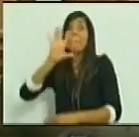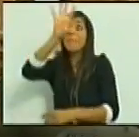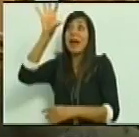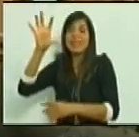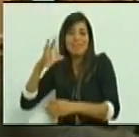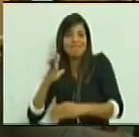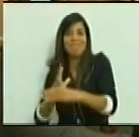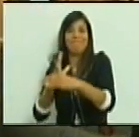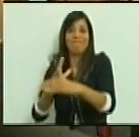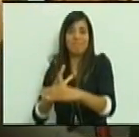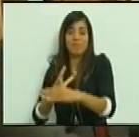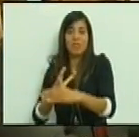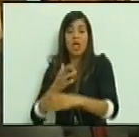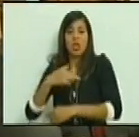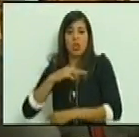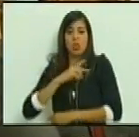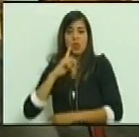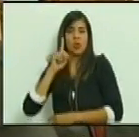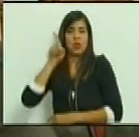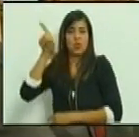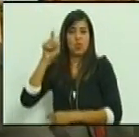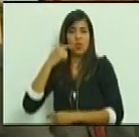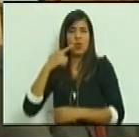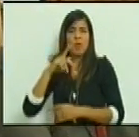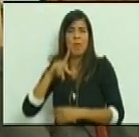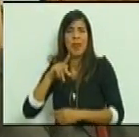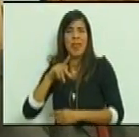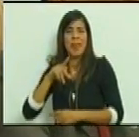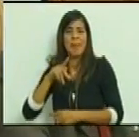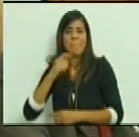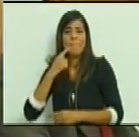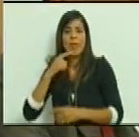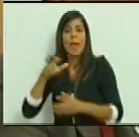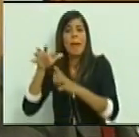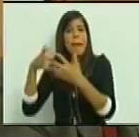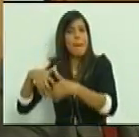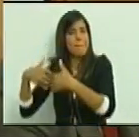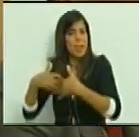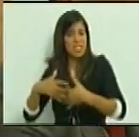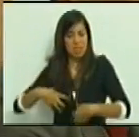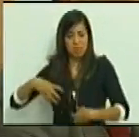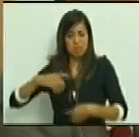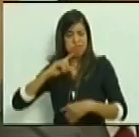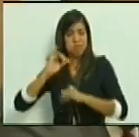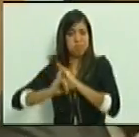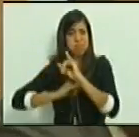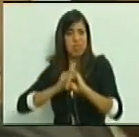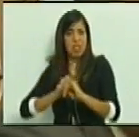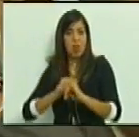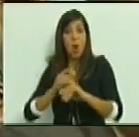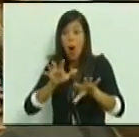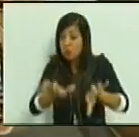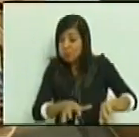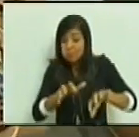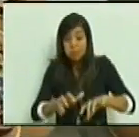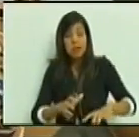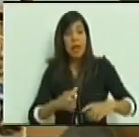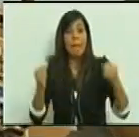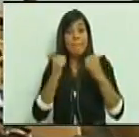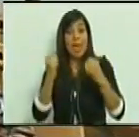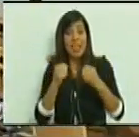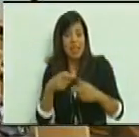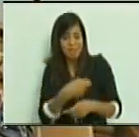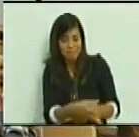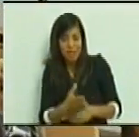Lo que están intentando hacer los comuneros allá de Palito Blanco, donde está Paravicini y el gordo Sinesio, que no lo veo por ahí,